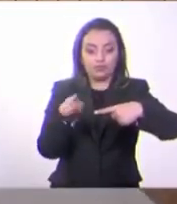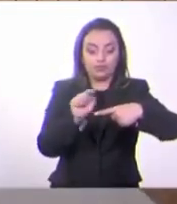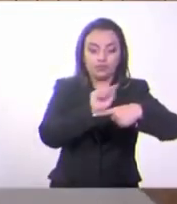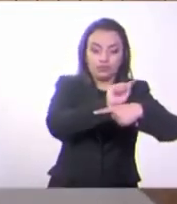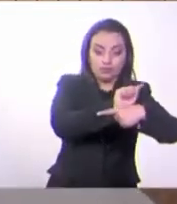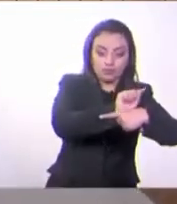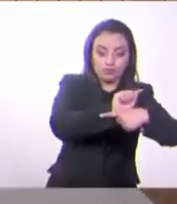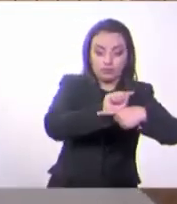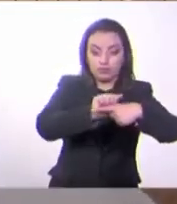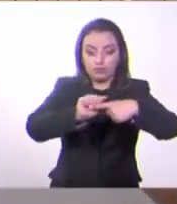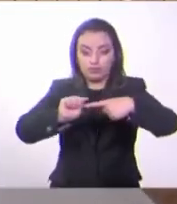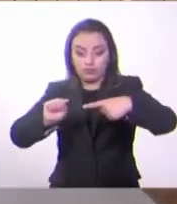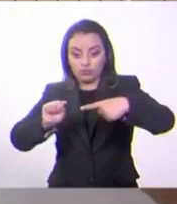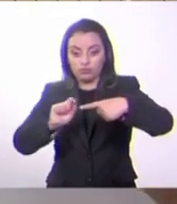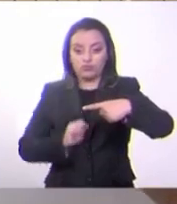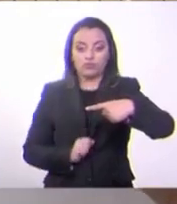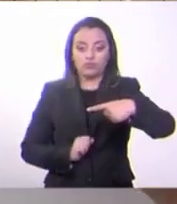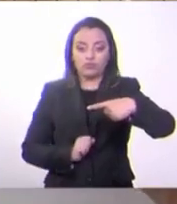horizontal.